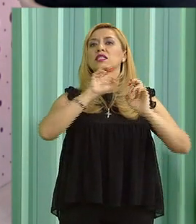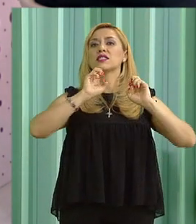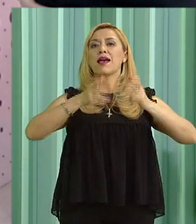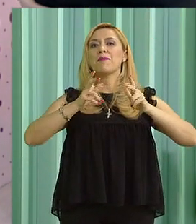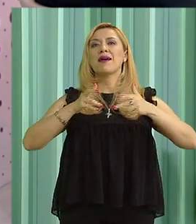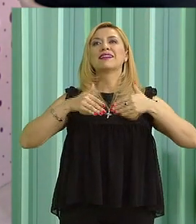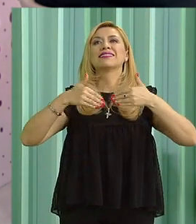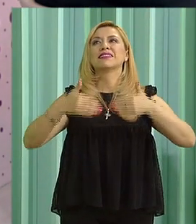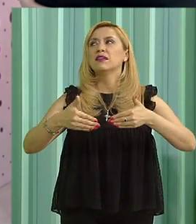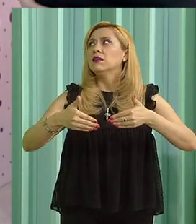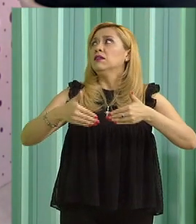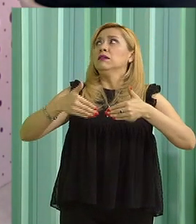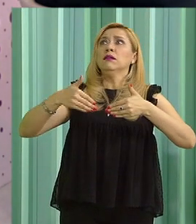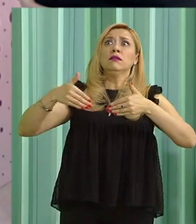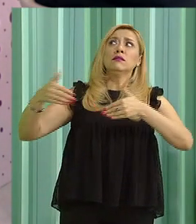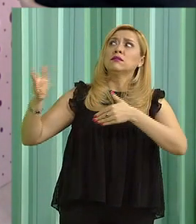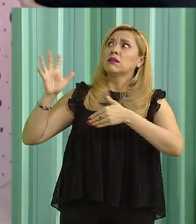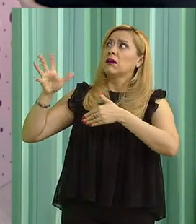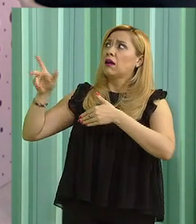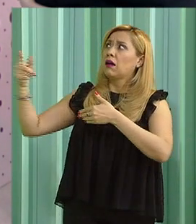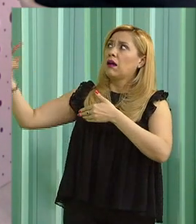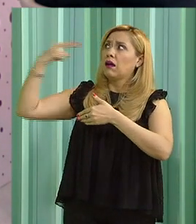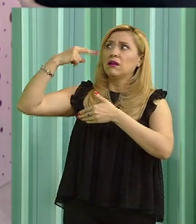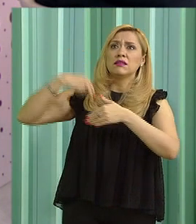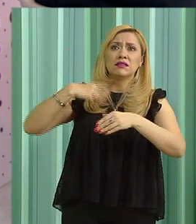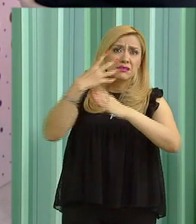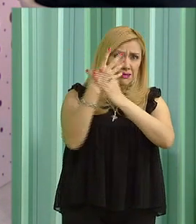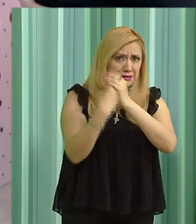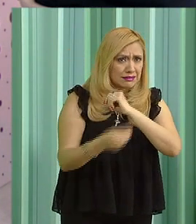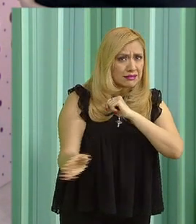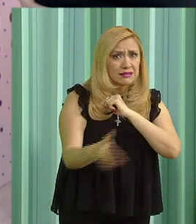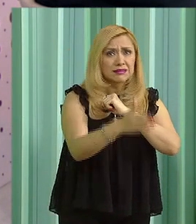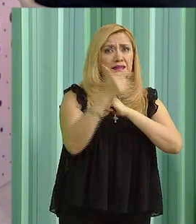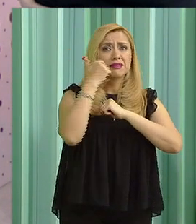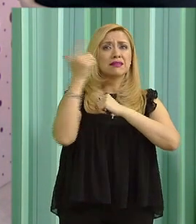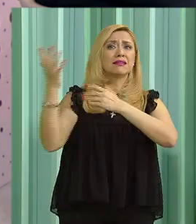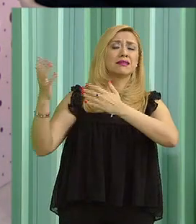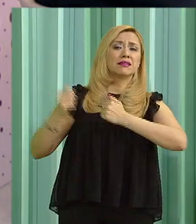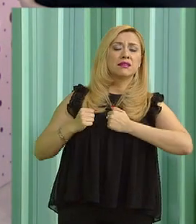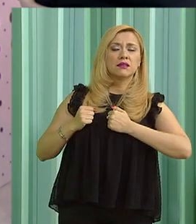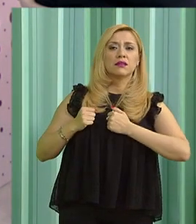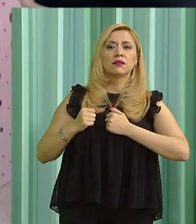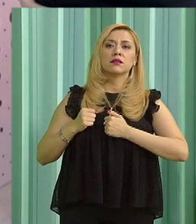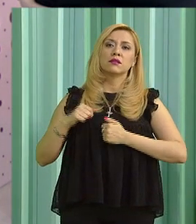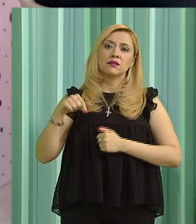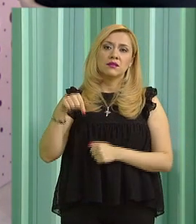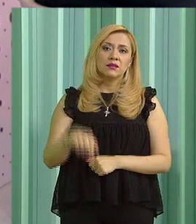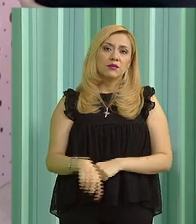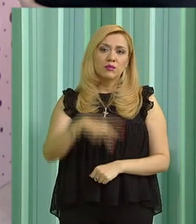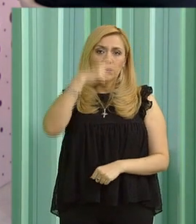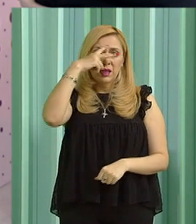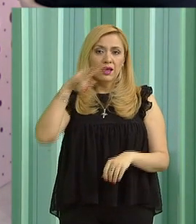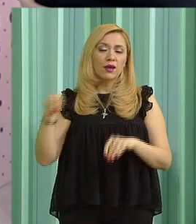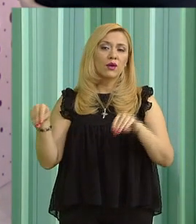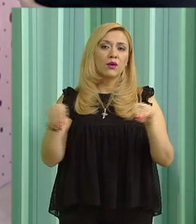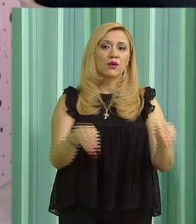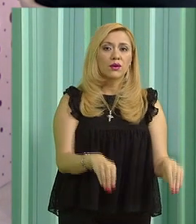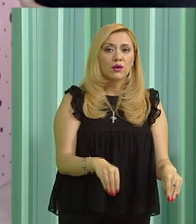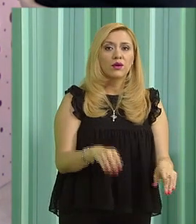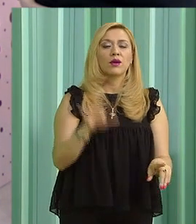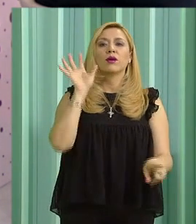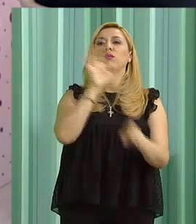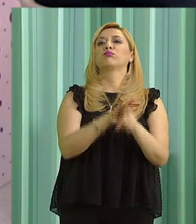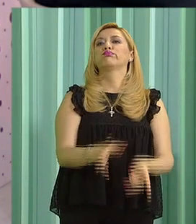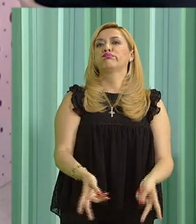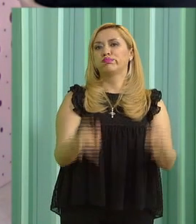migrando porque allá se encontraron a sus agentes persecutores. Y pues no obviar la violencia de nuestro país, que aquí también llegan a México y ya los